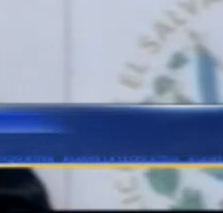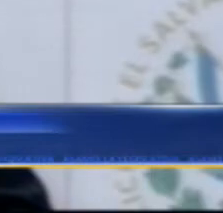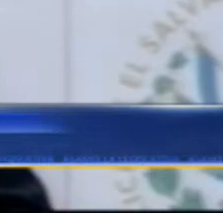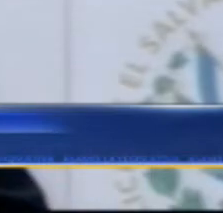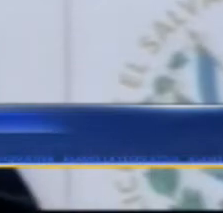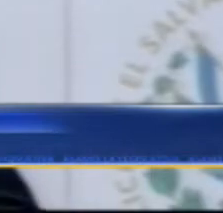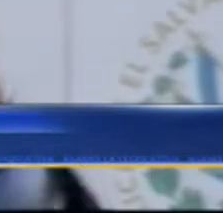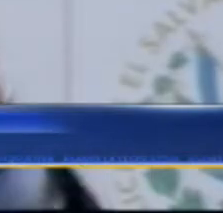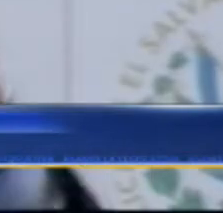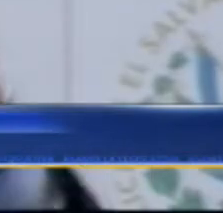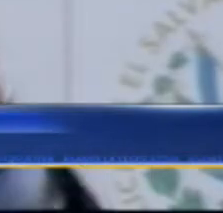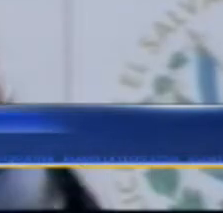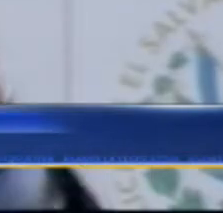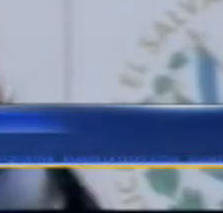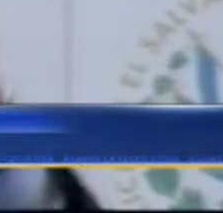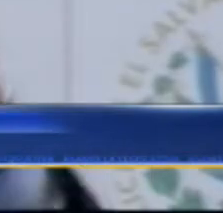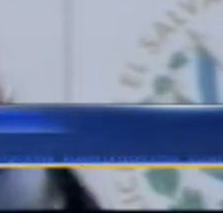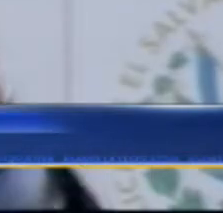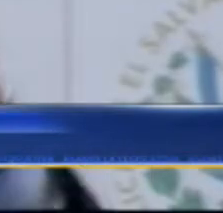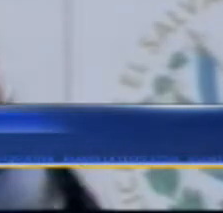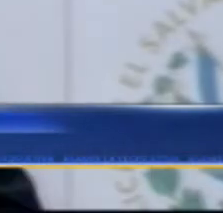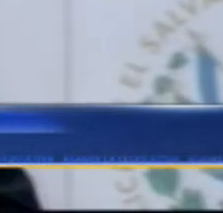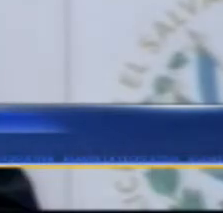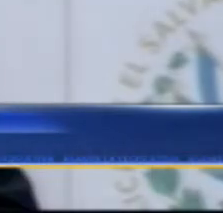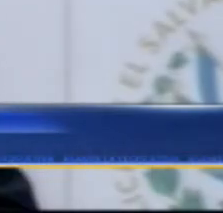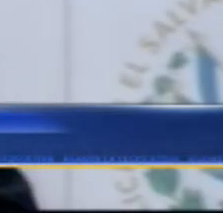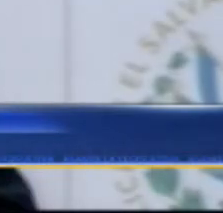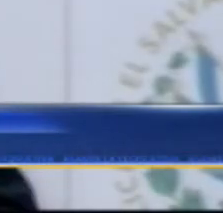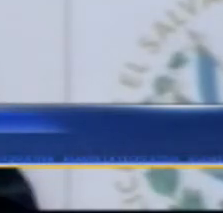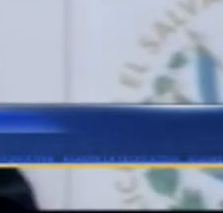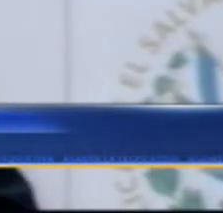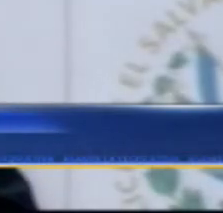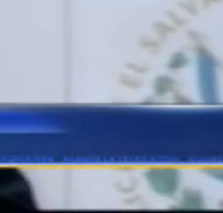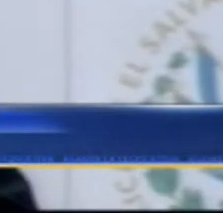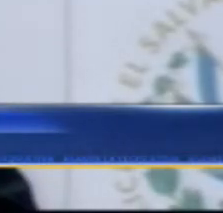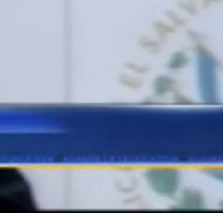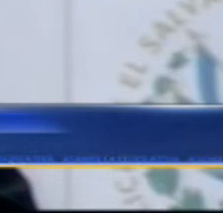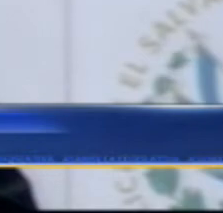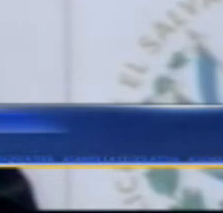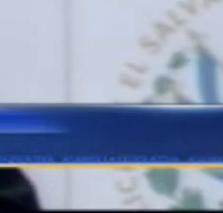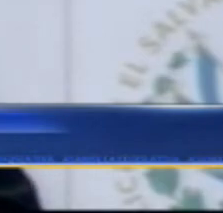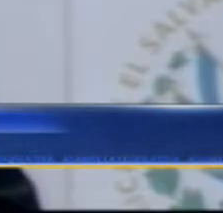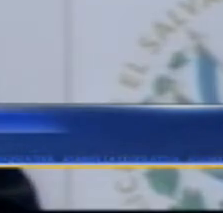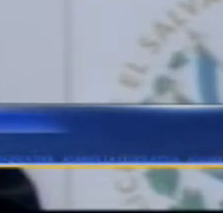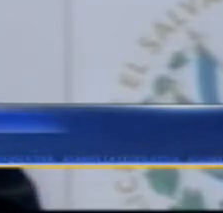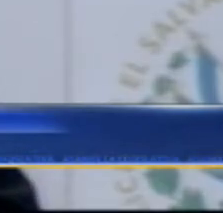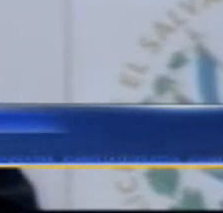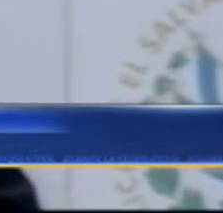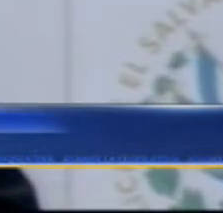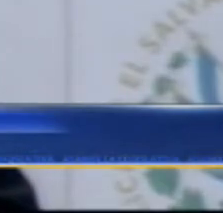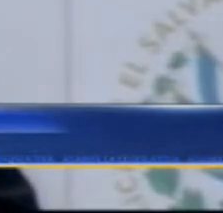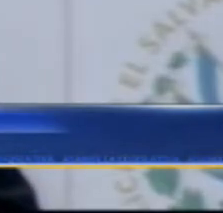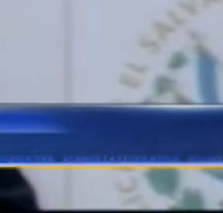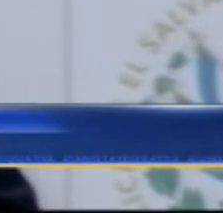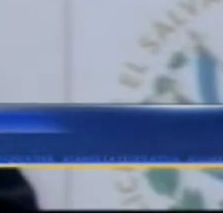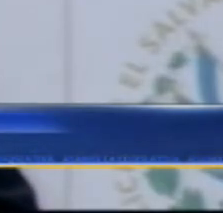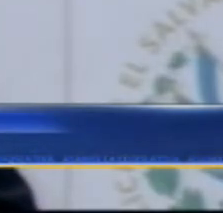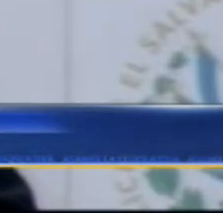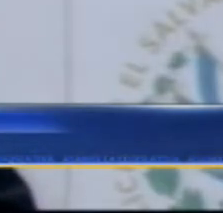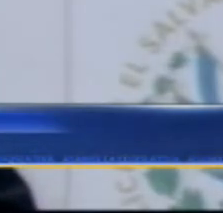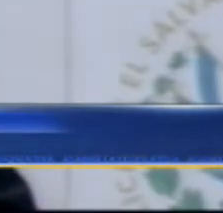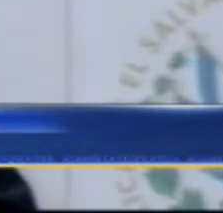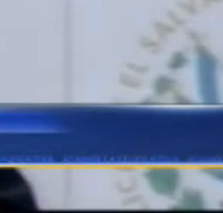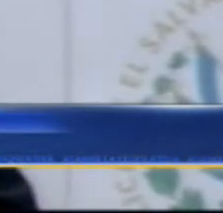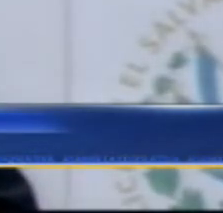ejecutando. Sí, cuando el presidente ya termina sus funciones no puede seguirlo ejerciendo, pueden ellos a través de una interpretación decir podemos